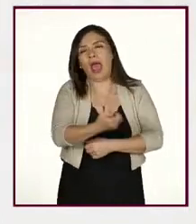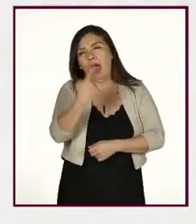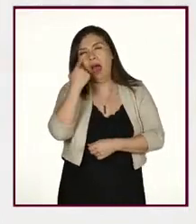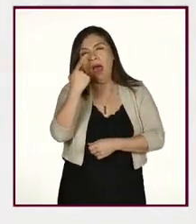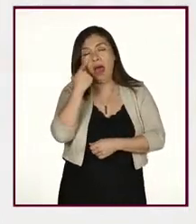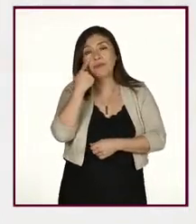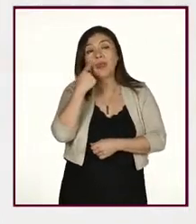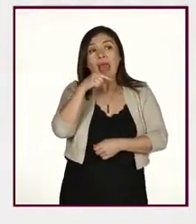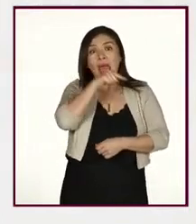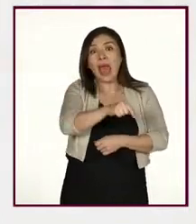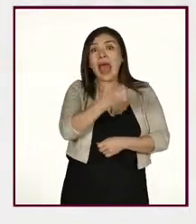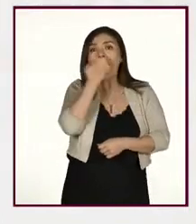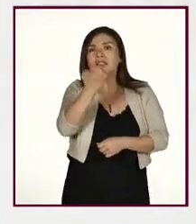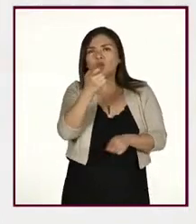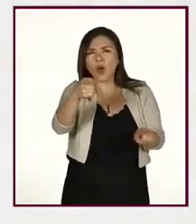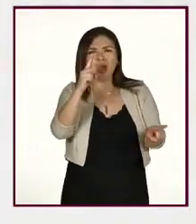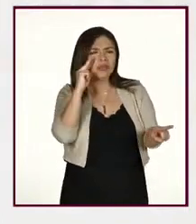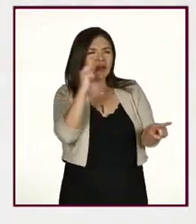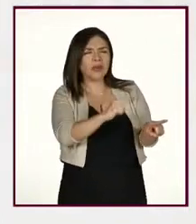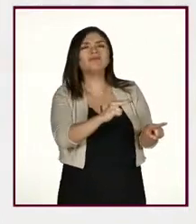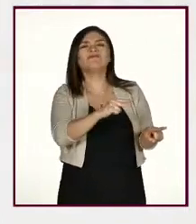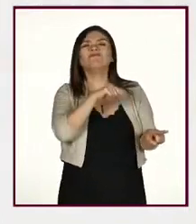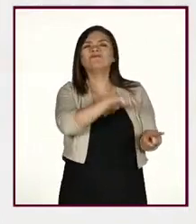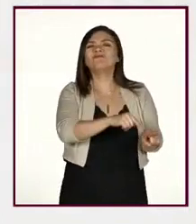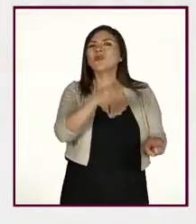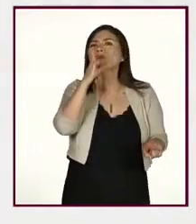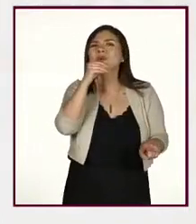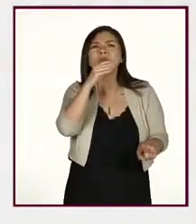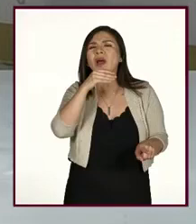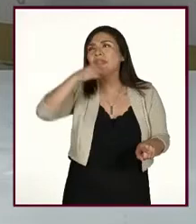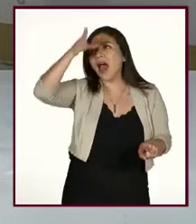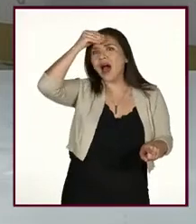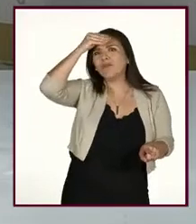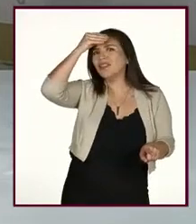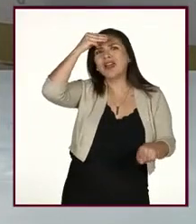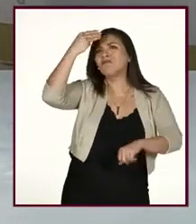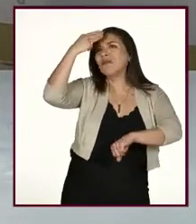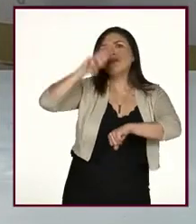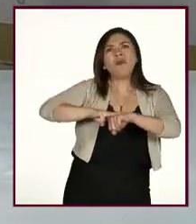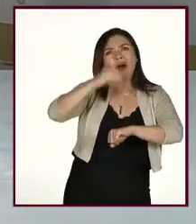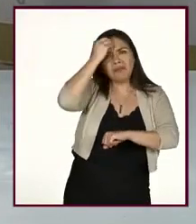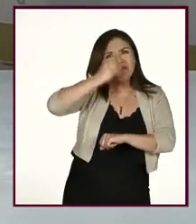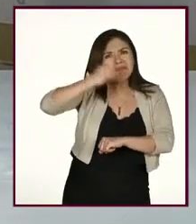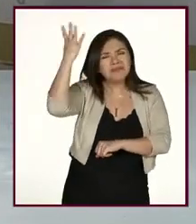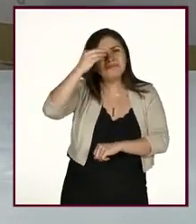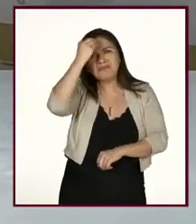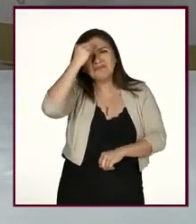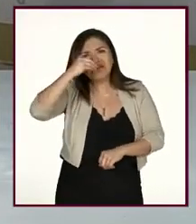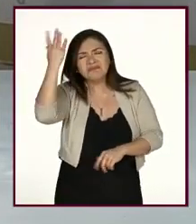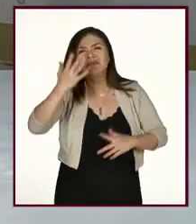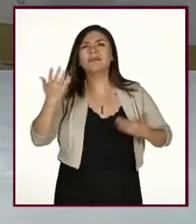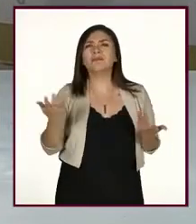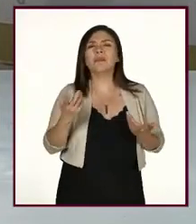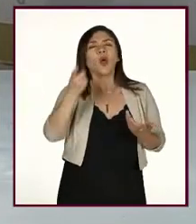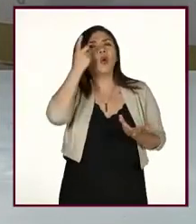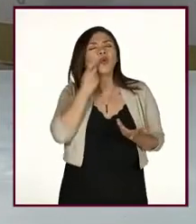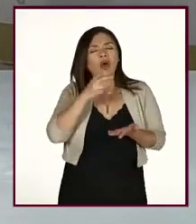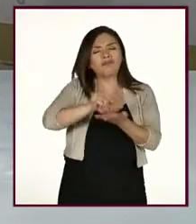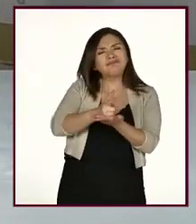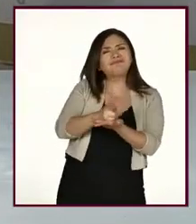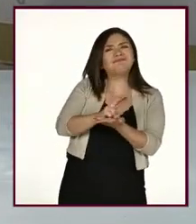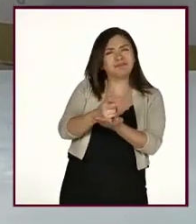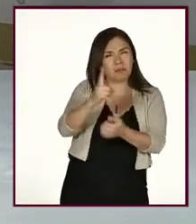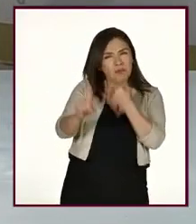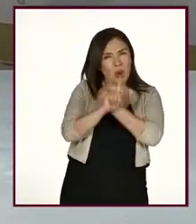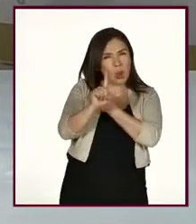en la escuela, ¿cómo lo podemos observar? También problemas de aprendizaje, problemas de memoria, situaciones relacionadas con el sueño.